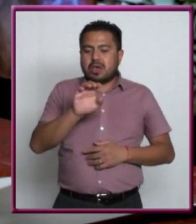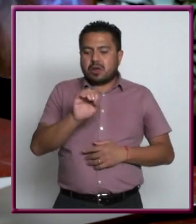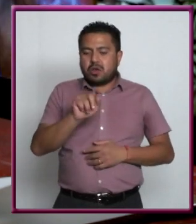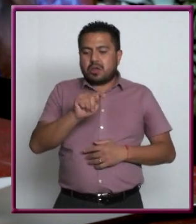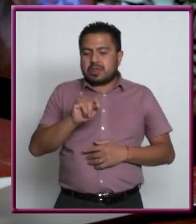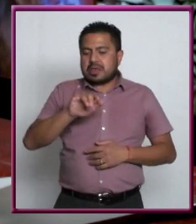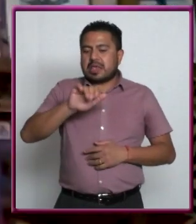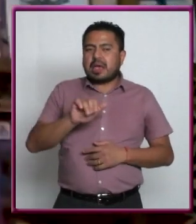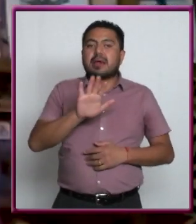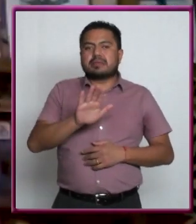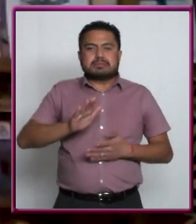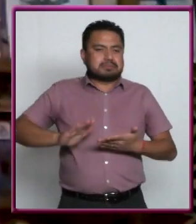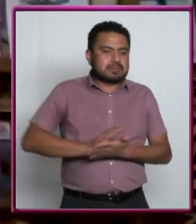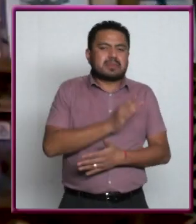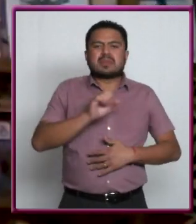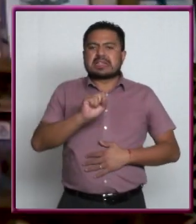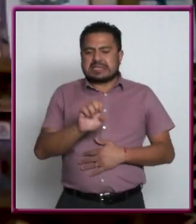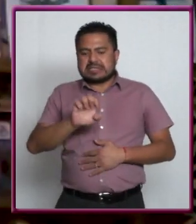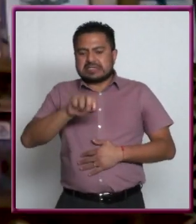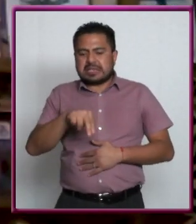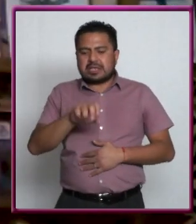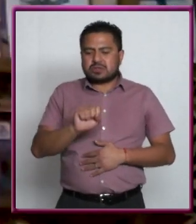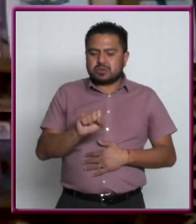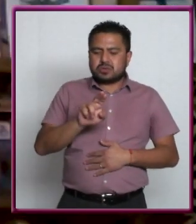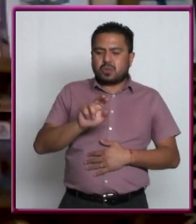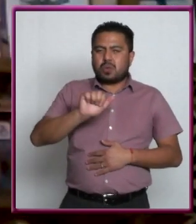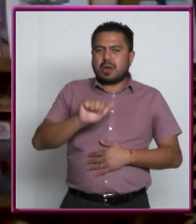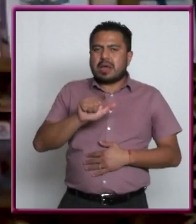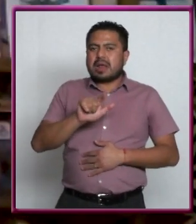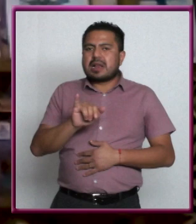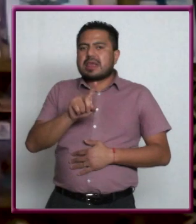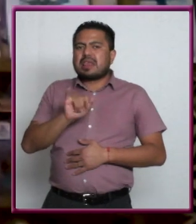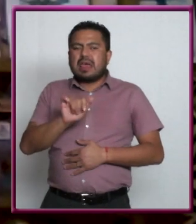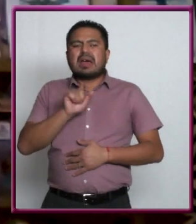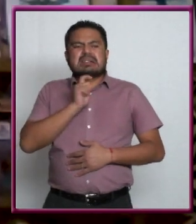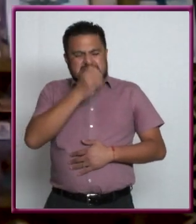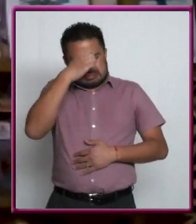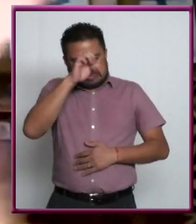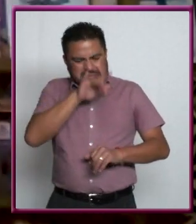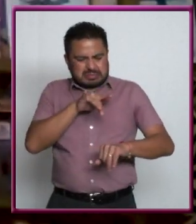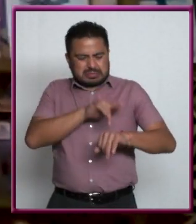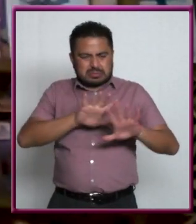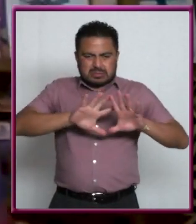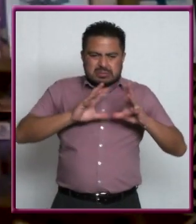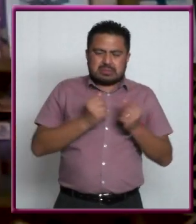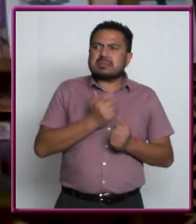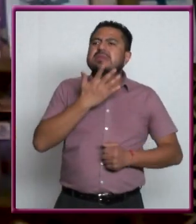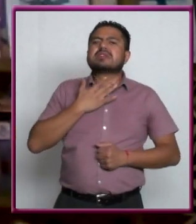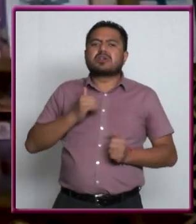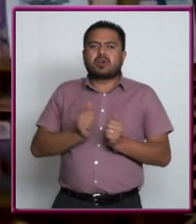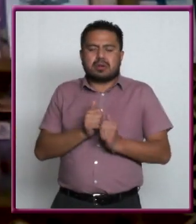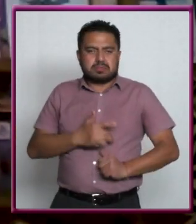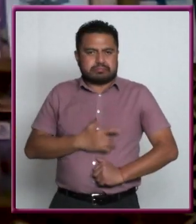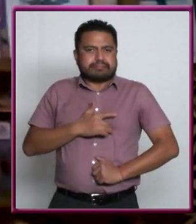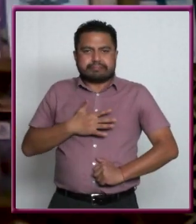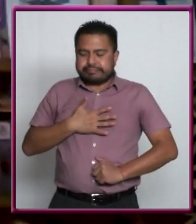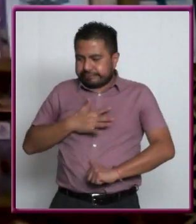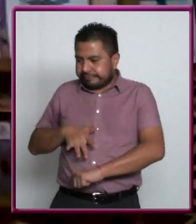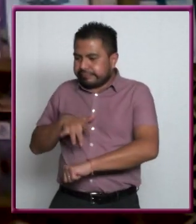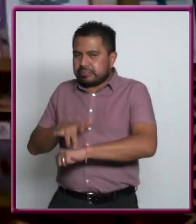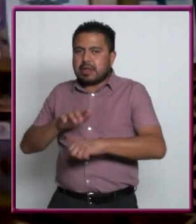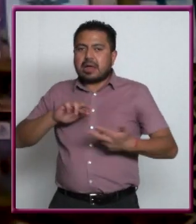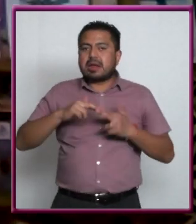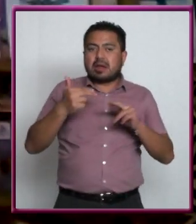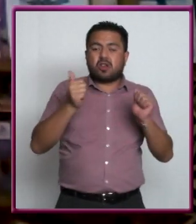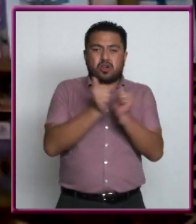erótica. Ahora, la sensualidad está relacionada con nuestra vivencia de toda esta erótica a través de nuestros